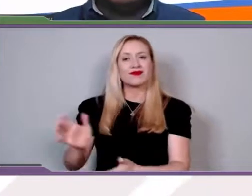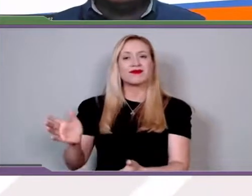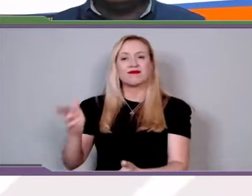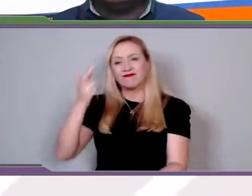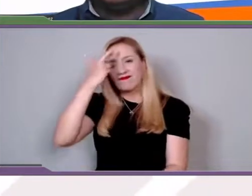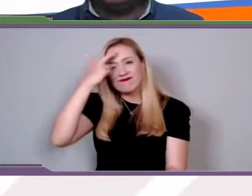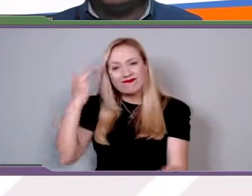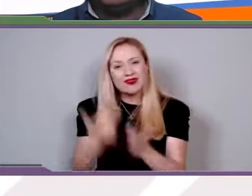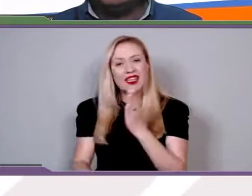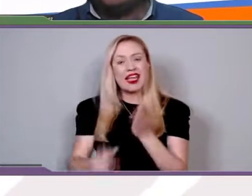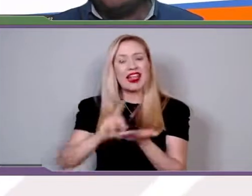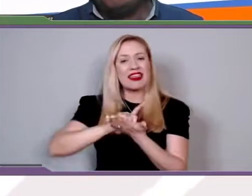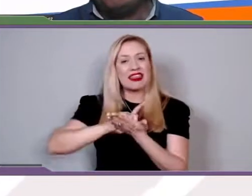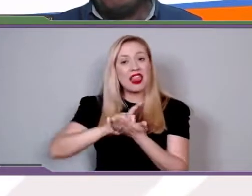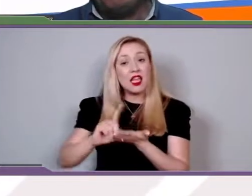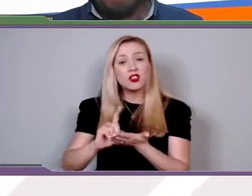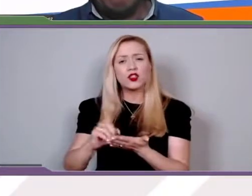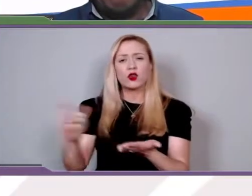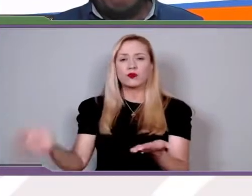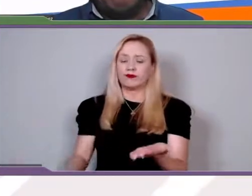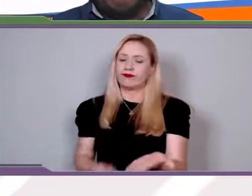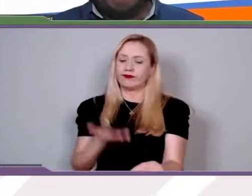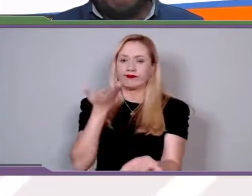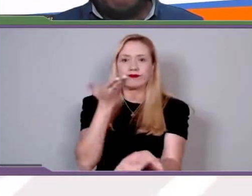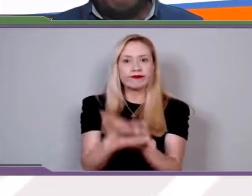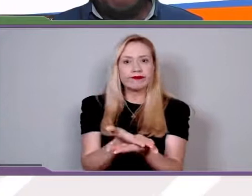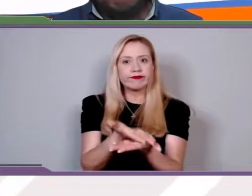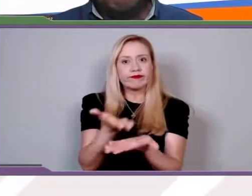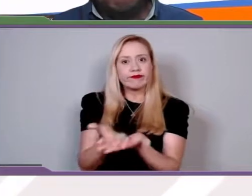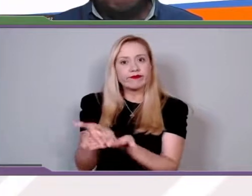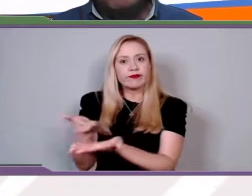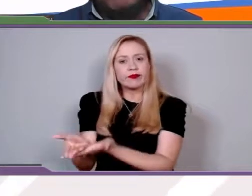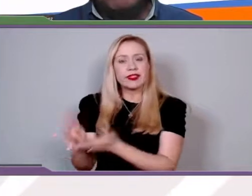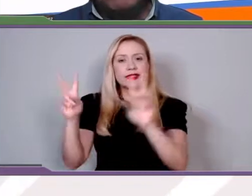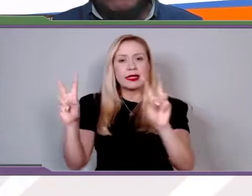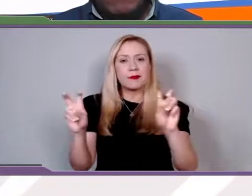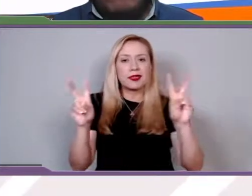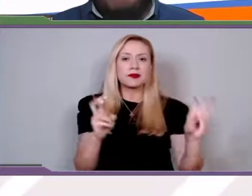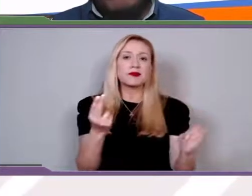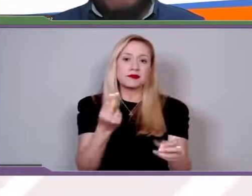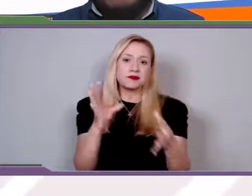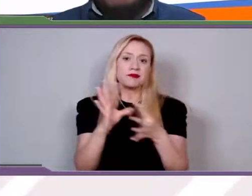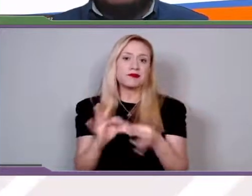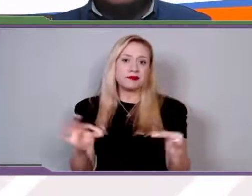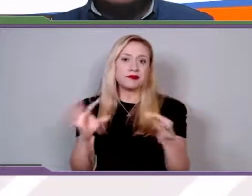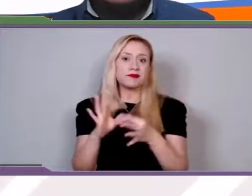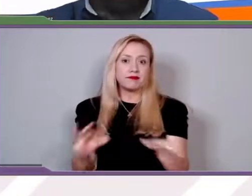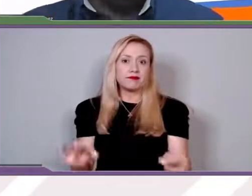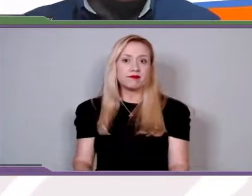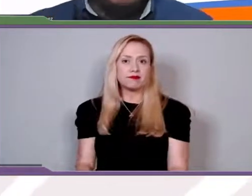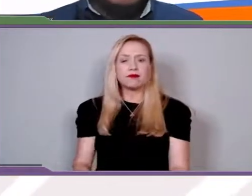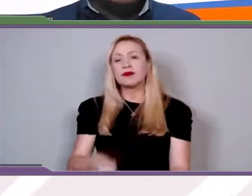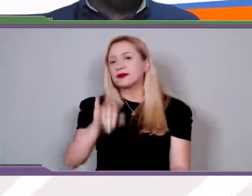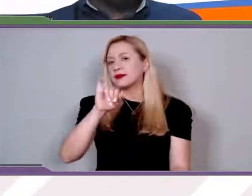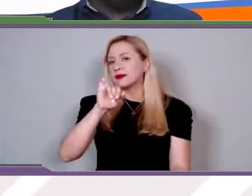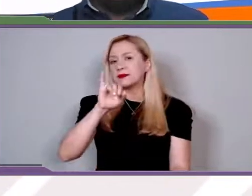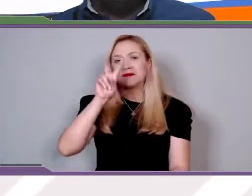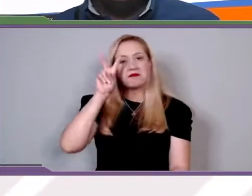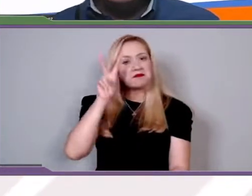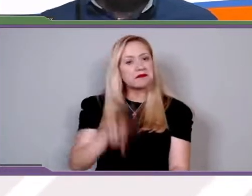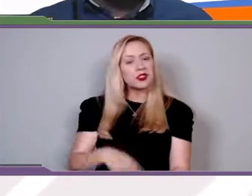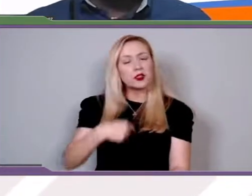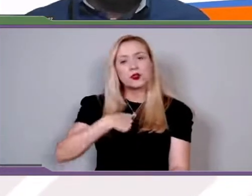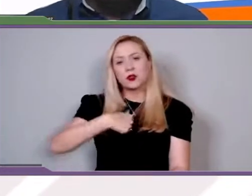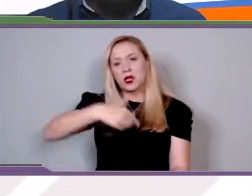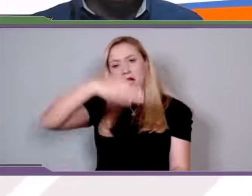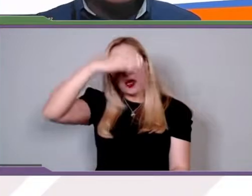que justamente poner los temas sobre la mesa en este sentido es muy importante. Ok, sí, no, totalmente de acuerdo. El hecho